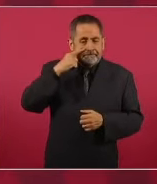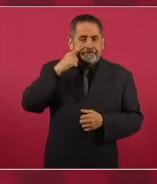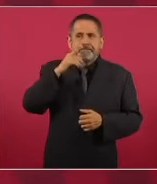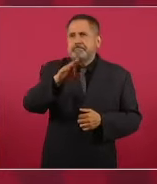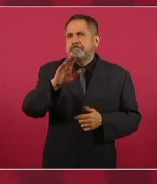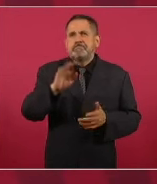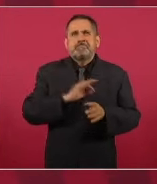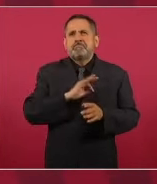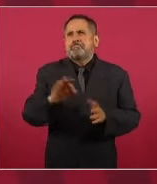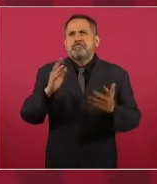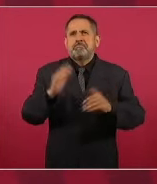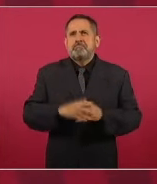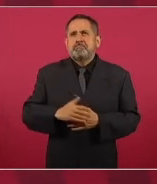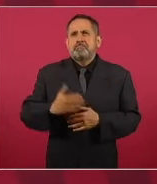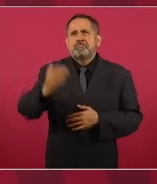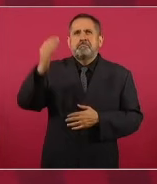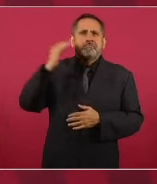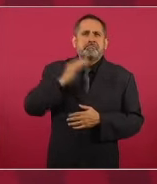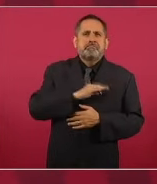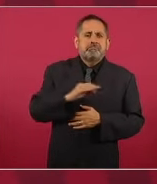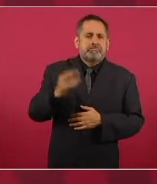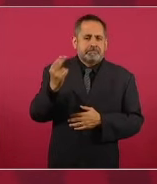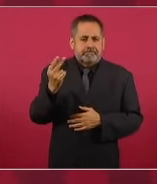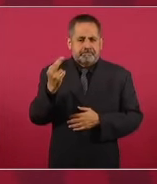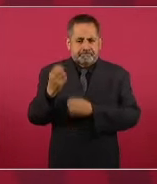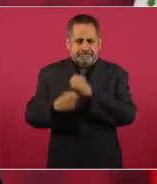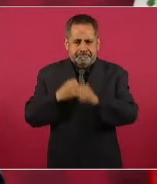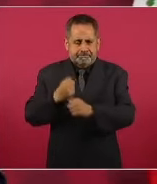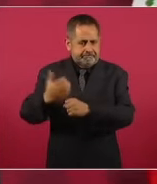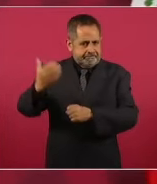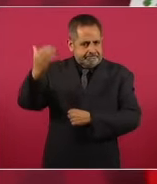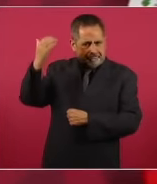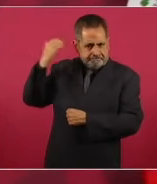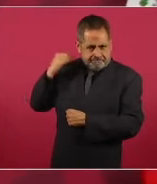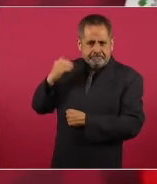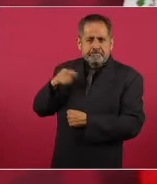hace 25 años,